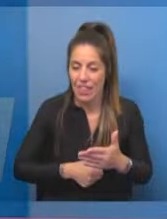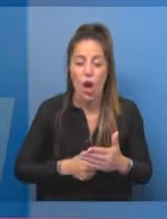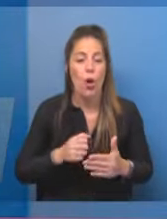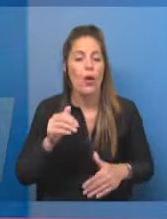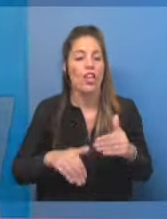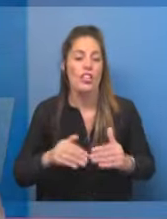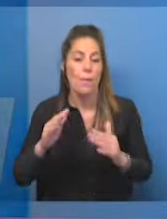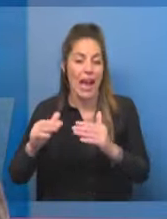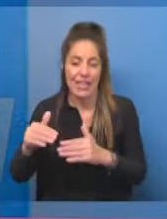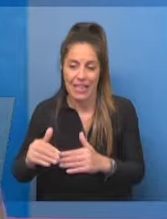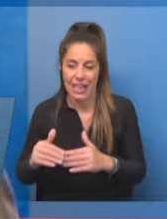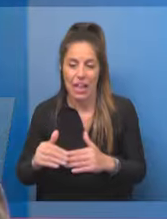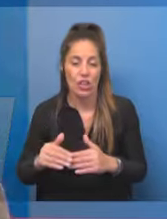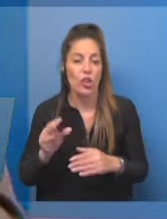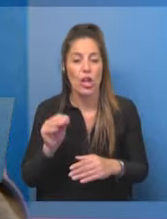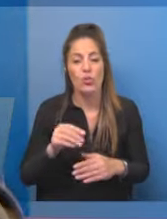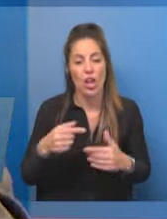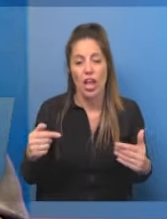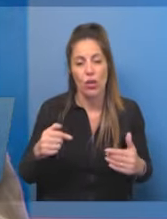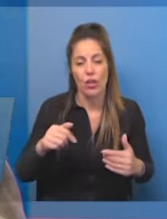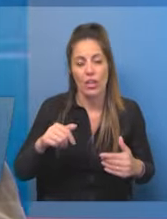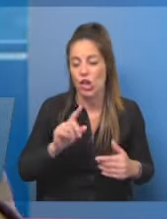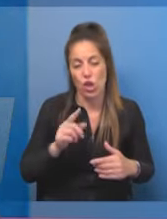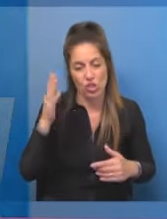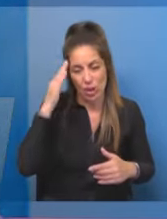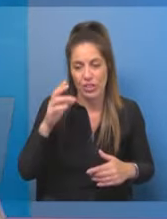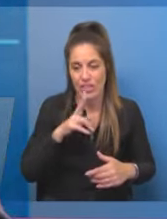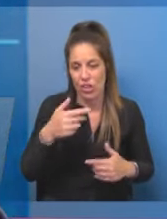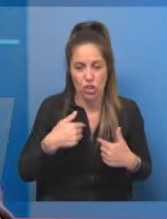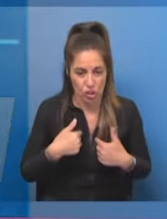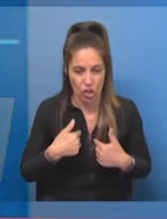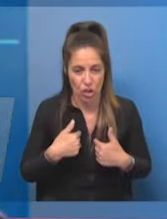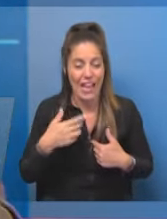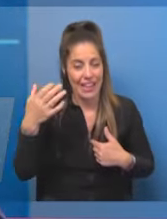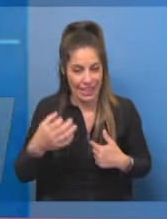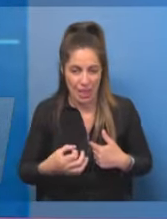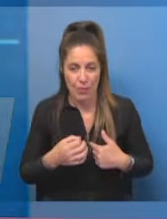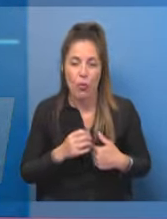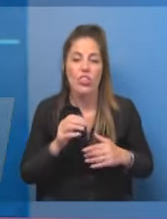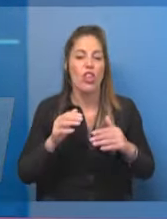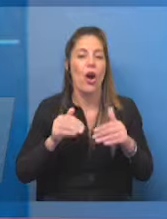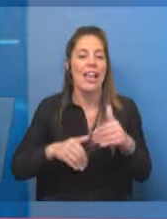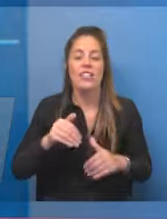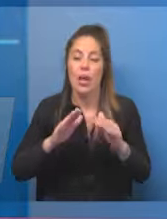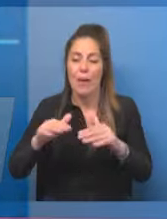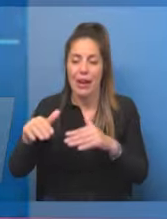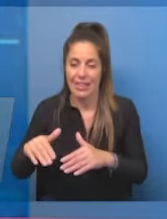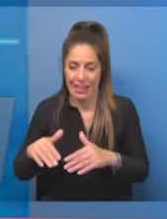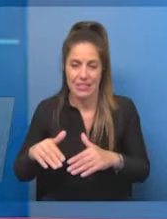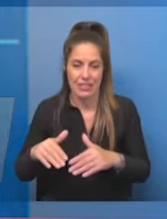parejas estoy estoy anunciando algo que nadie sabe lo estoy diciendo yo pero bueno créeme cuando las elecciones son tan